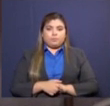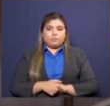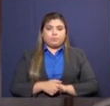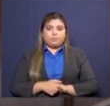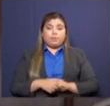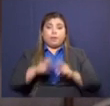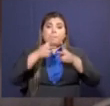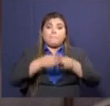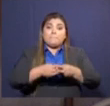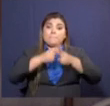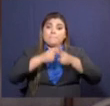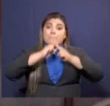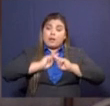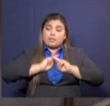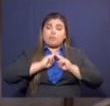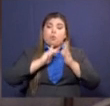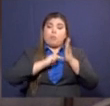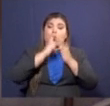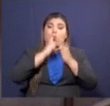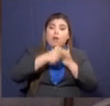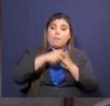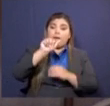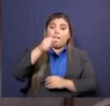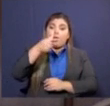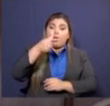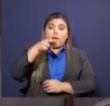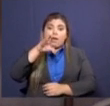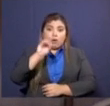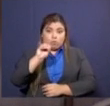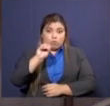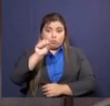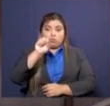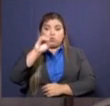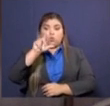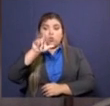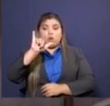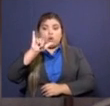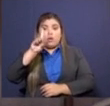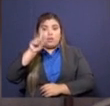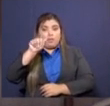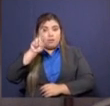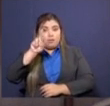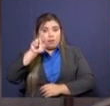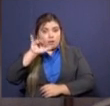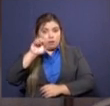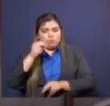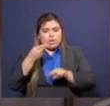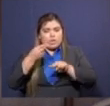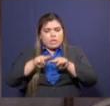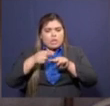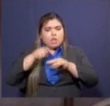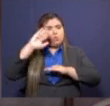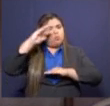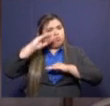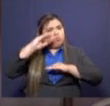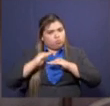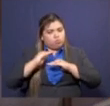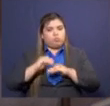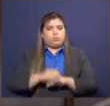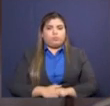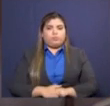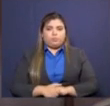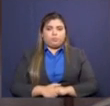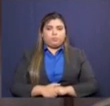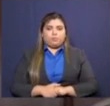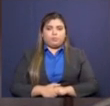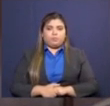Los préstamos del programa AgroSolidario tienen intereses muy blandos